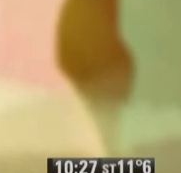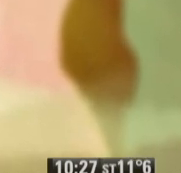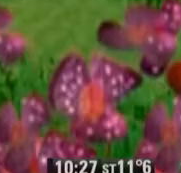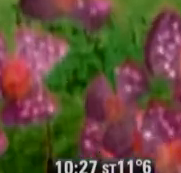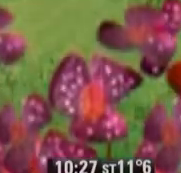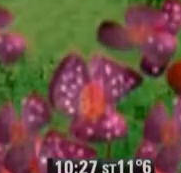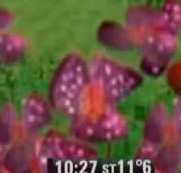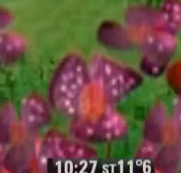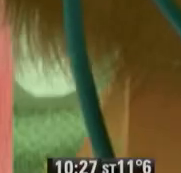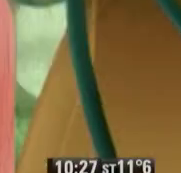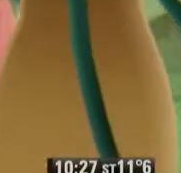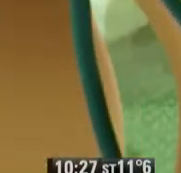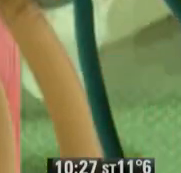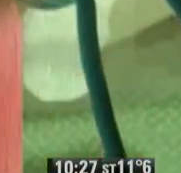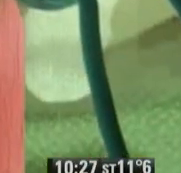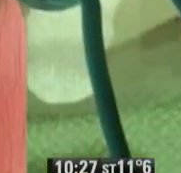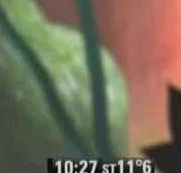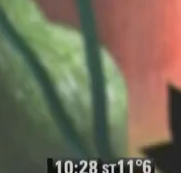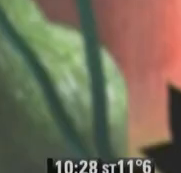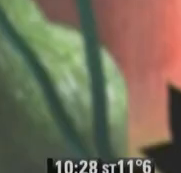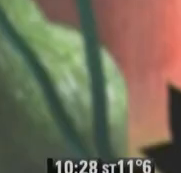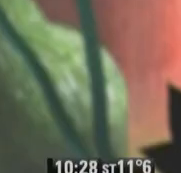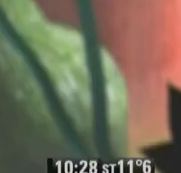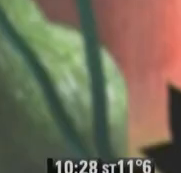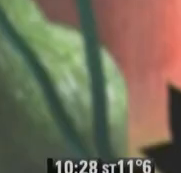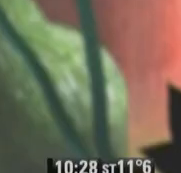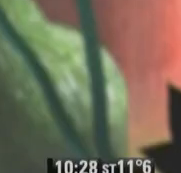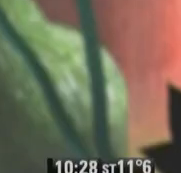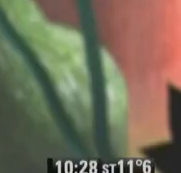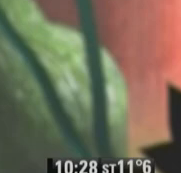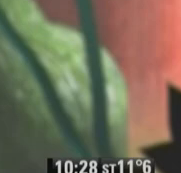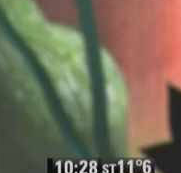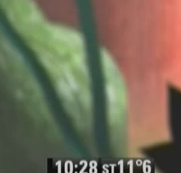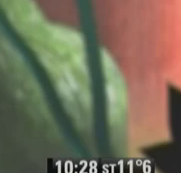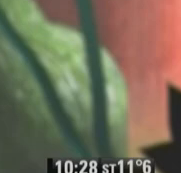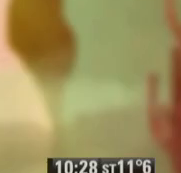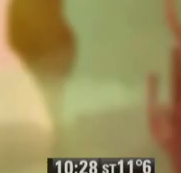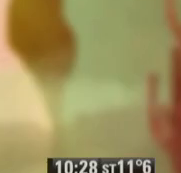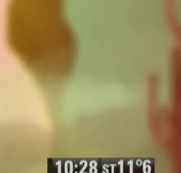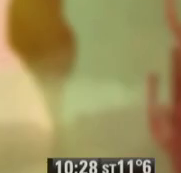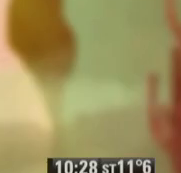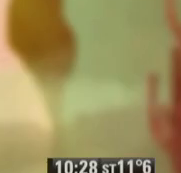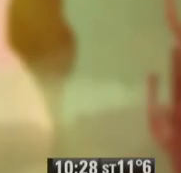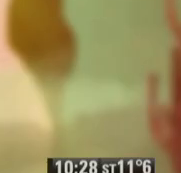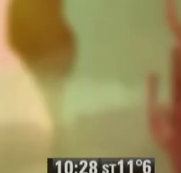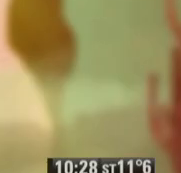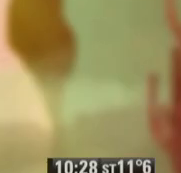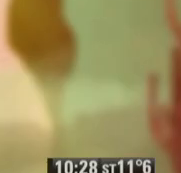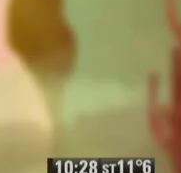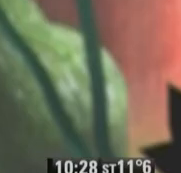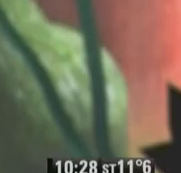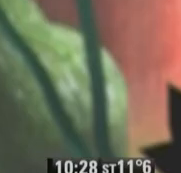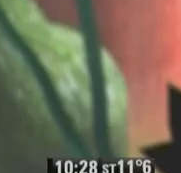tamanduá. Y ¡tum! Para allá, salta el tamanduá. Y ¡tum! Para acá, ¡tum! Para allá, ¡tum! Para acá. Esto es muy